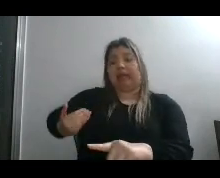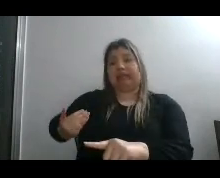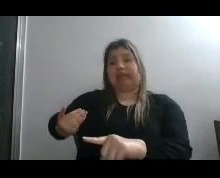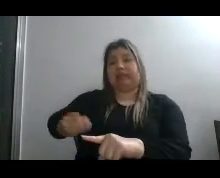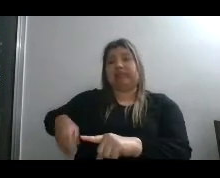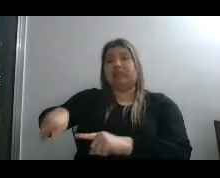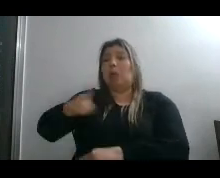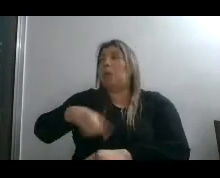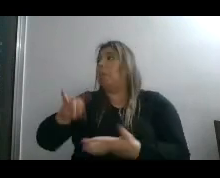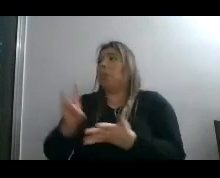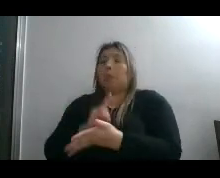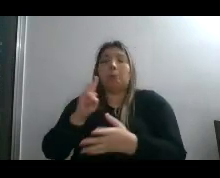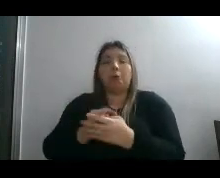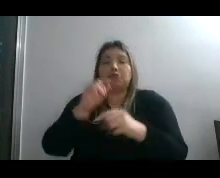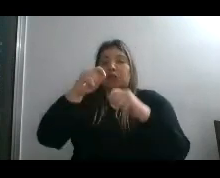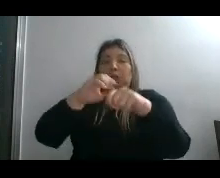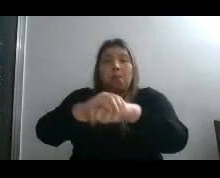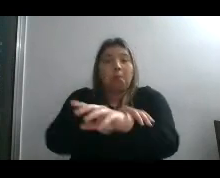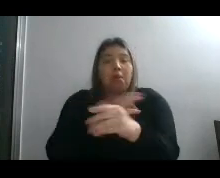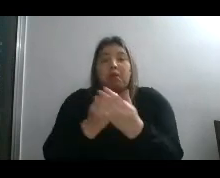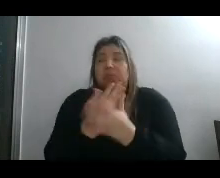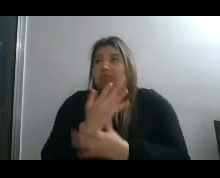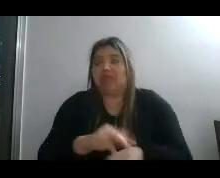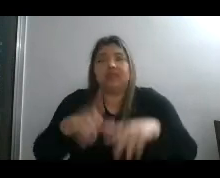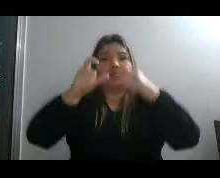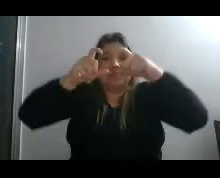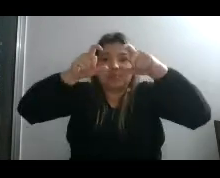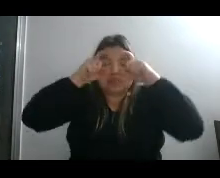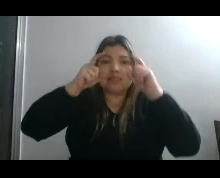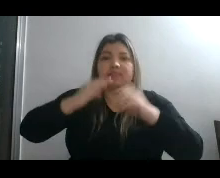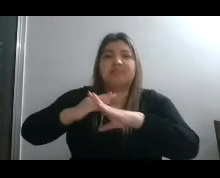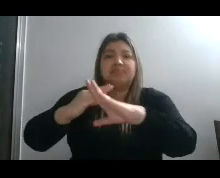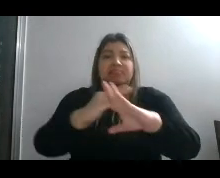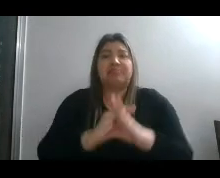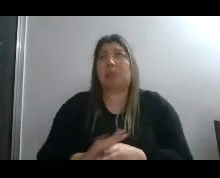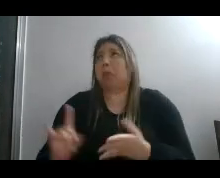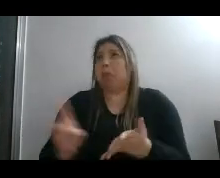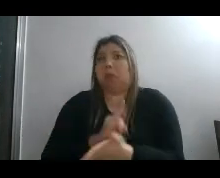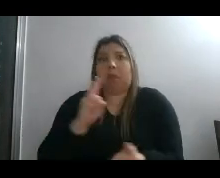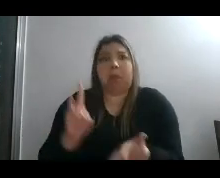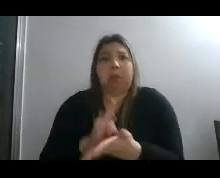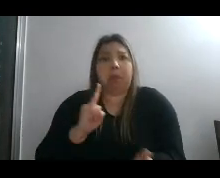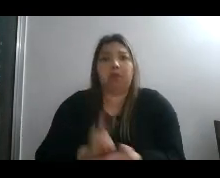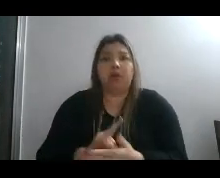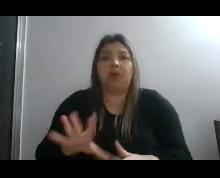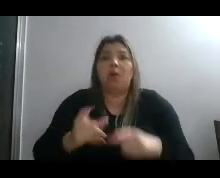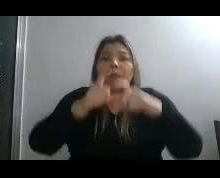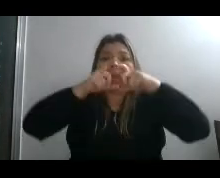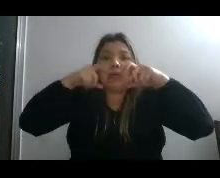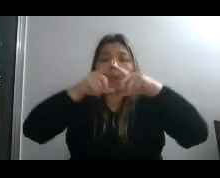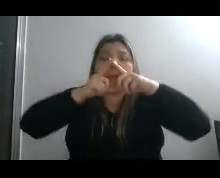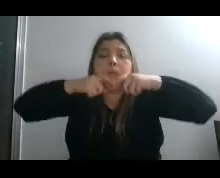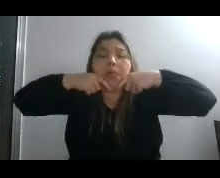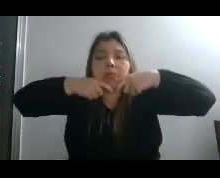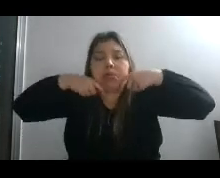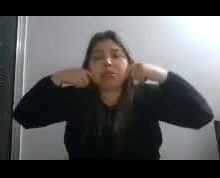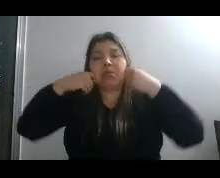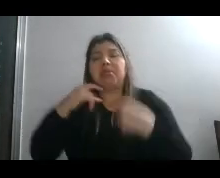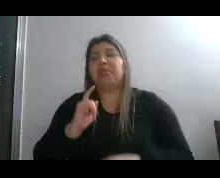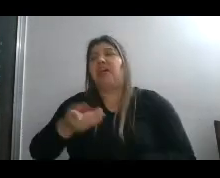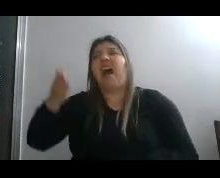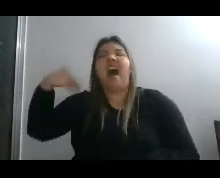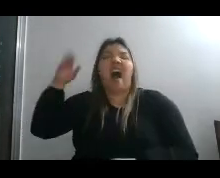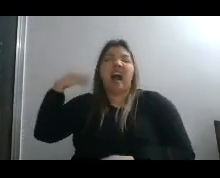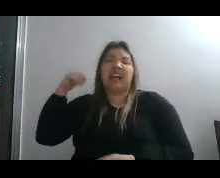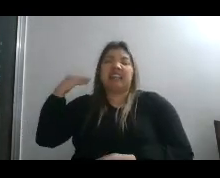las gafas de seguridad y no utilizamos los guantes y a veces hacemos un uso incorrecto de la mascarilla. Yo creería que